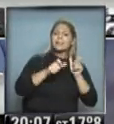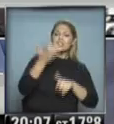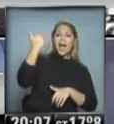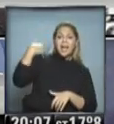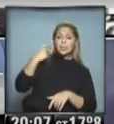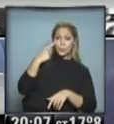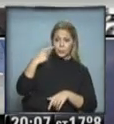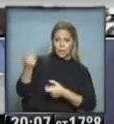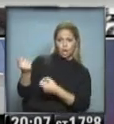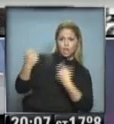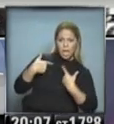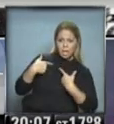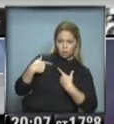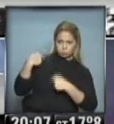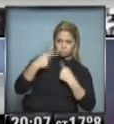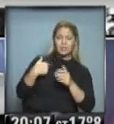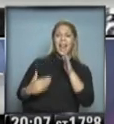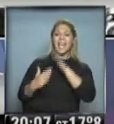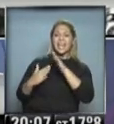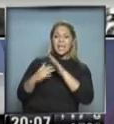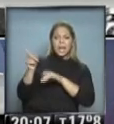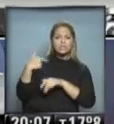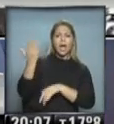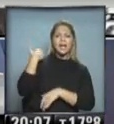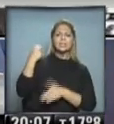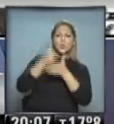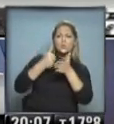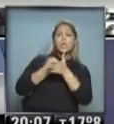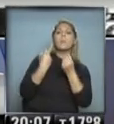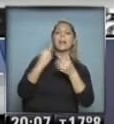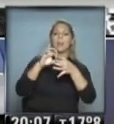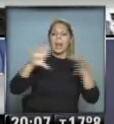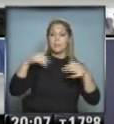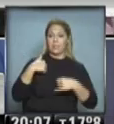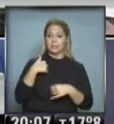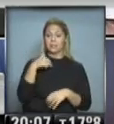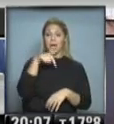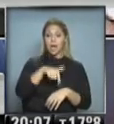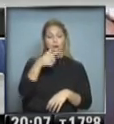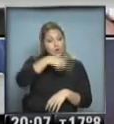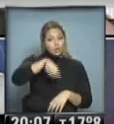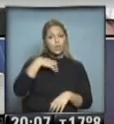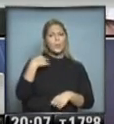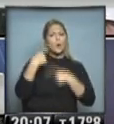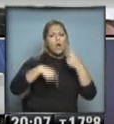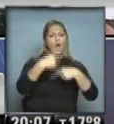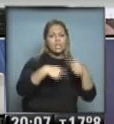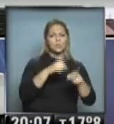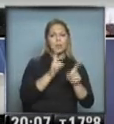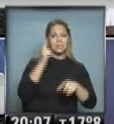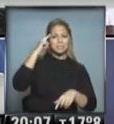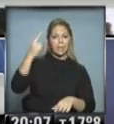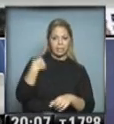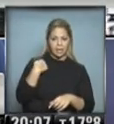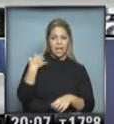antepasados, nuestros líderes por la independencia. Hermanas y hermanos, hay que mantenerlos.